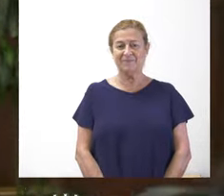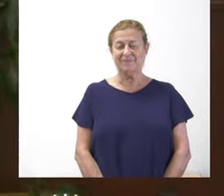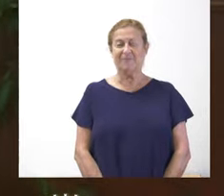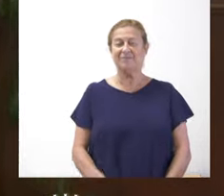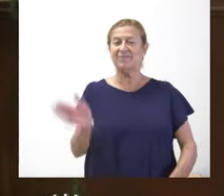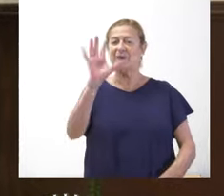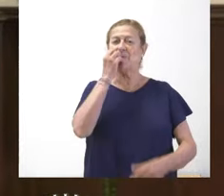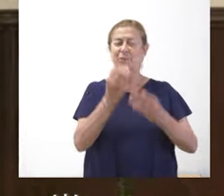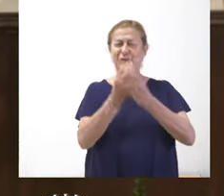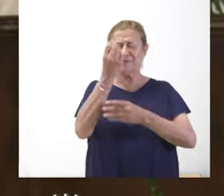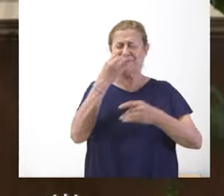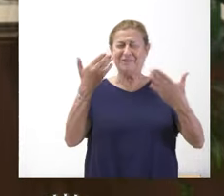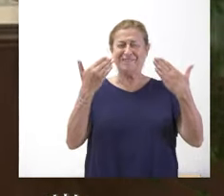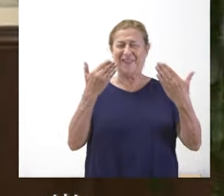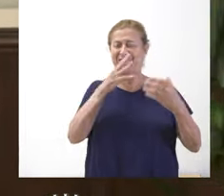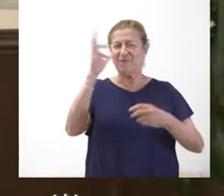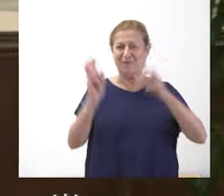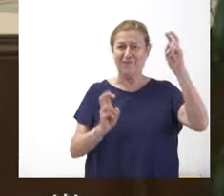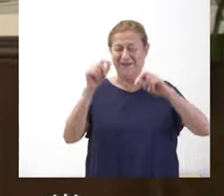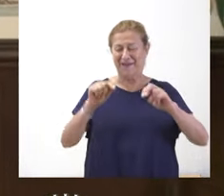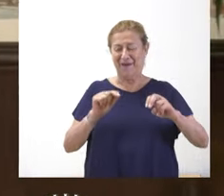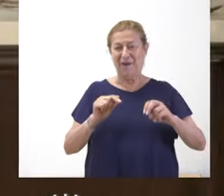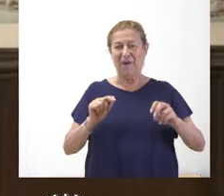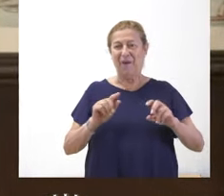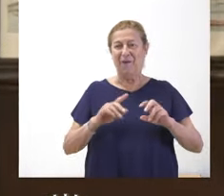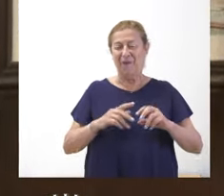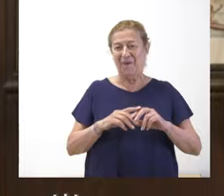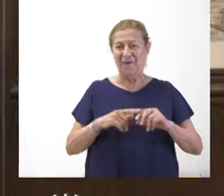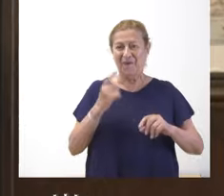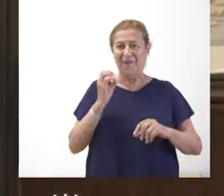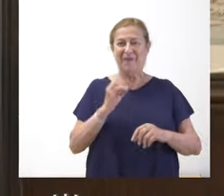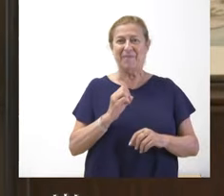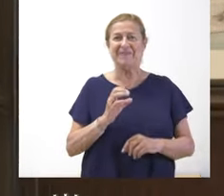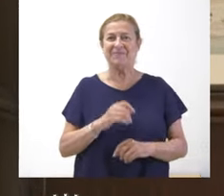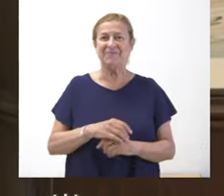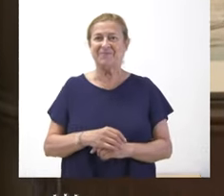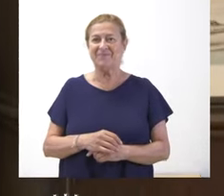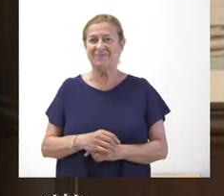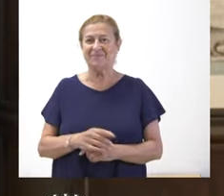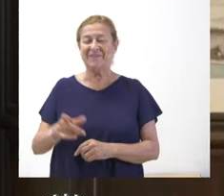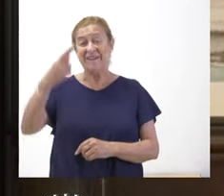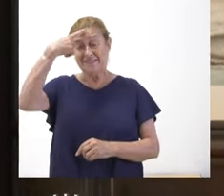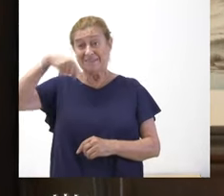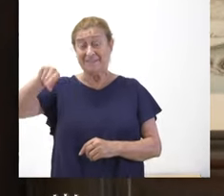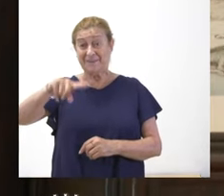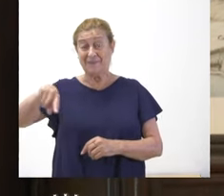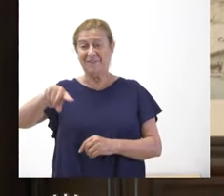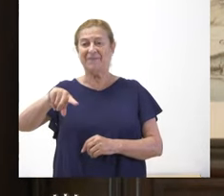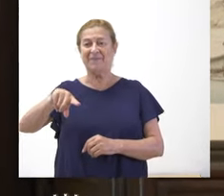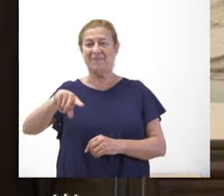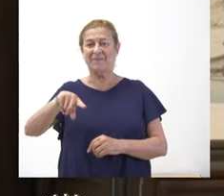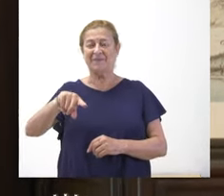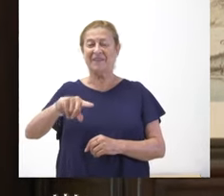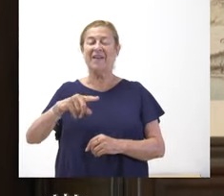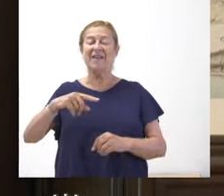muy buenos días Muchas gracias por asistir a esta rueda de prensa como saben